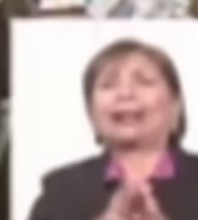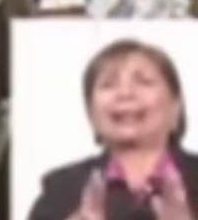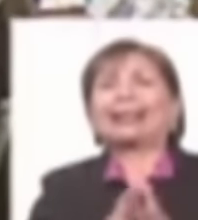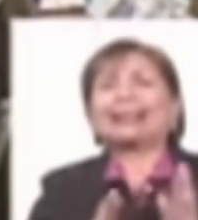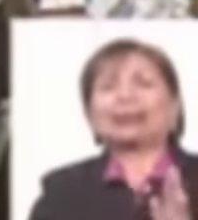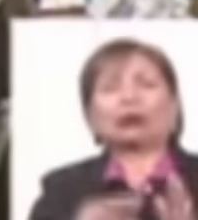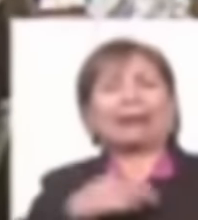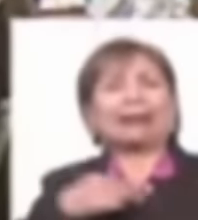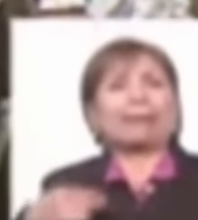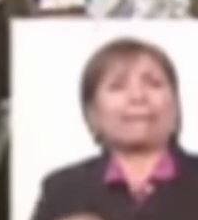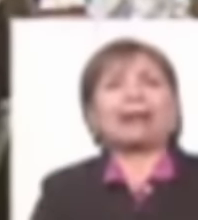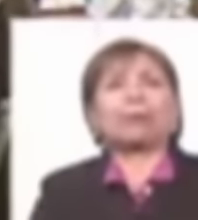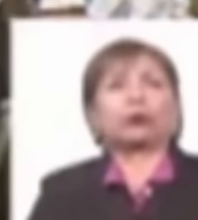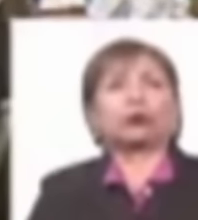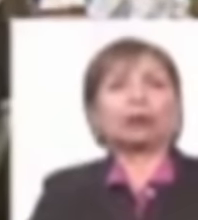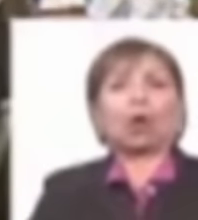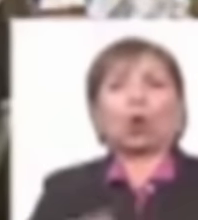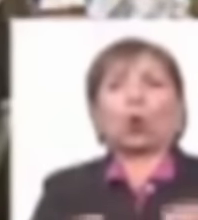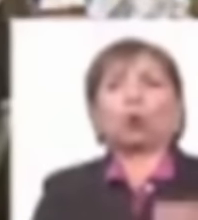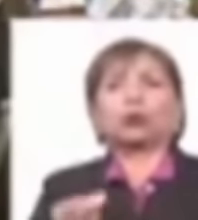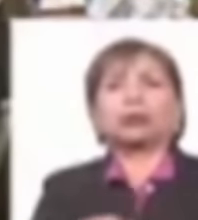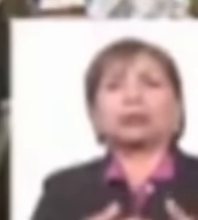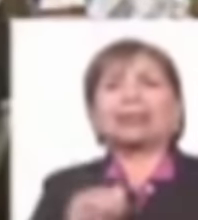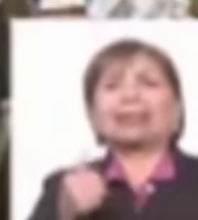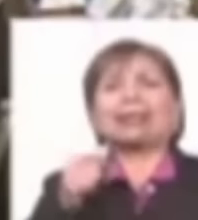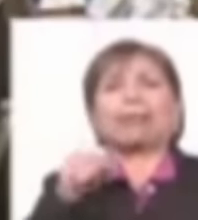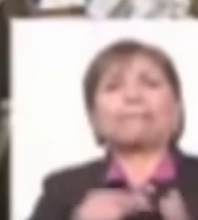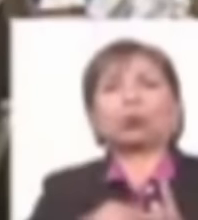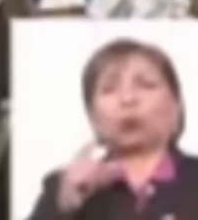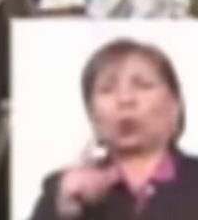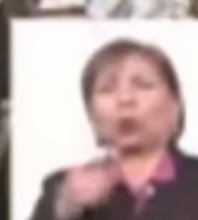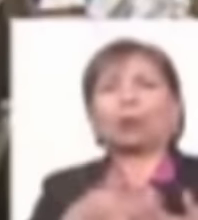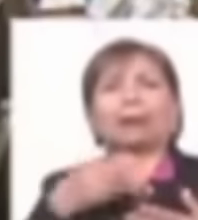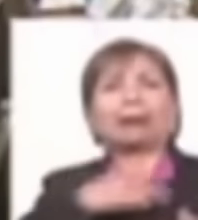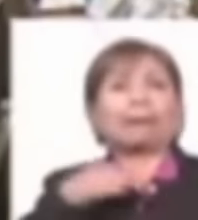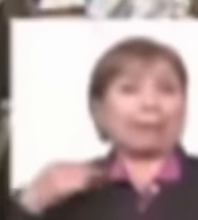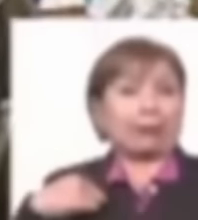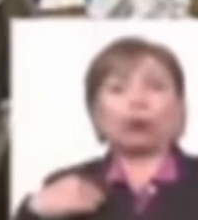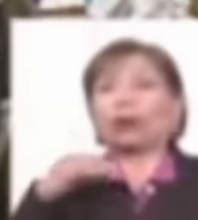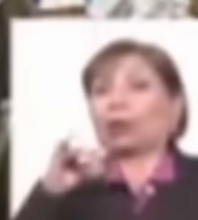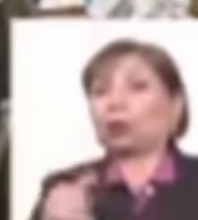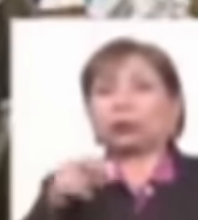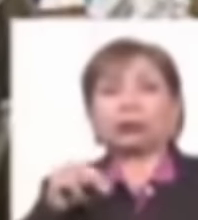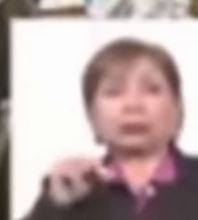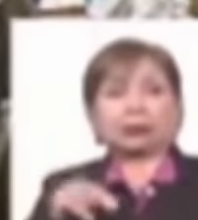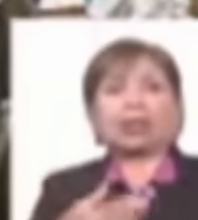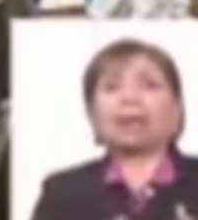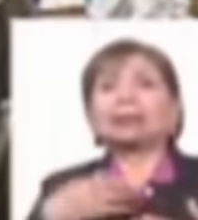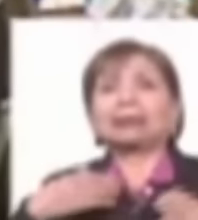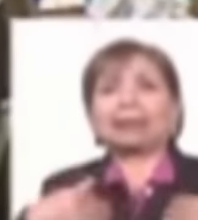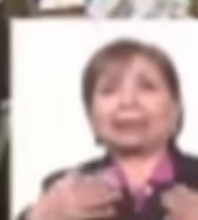para ser miembros de la Junta Nacional de Justicia. 10.1, para ser miembro de la Junta Nacional de Justicia